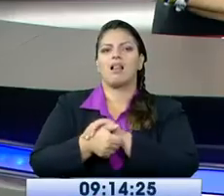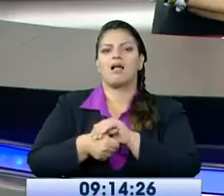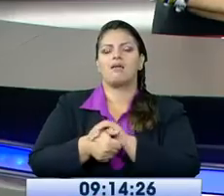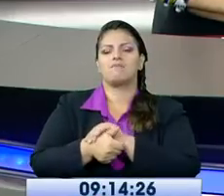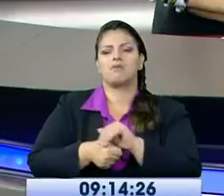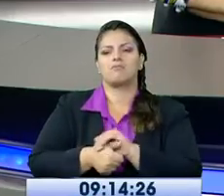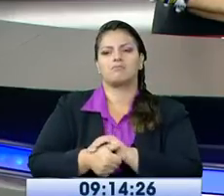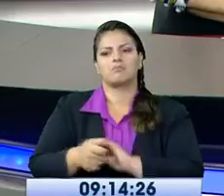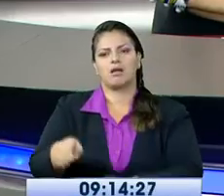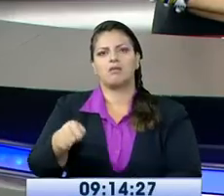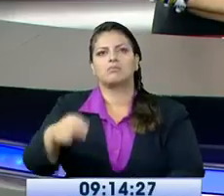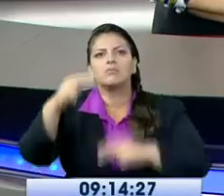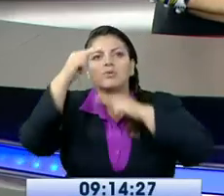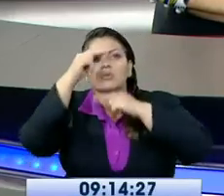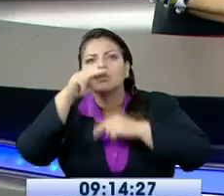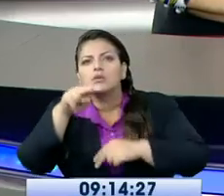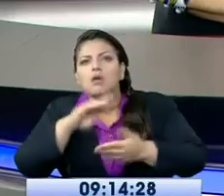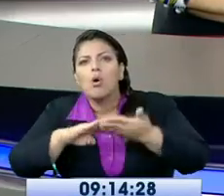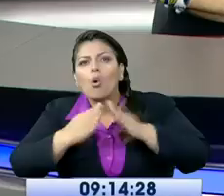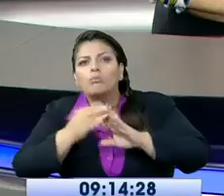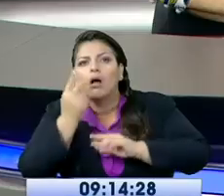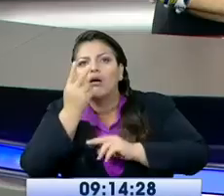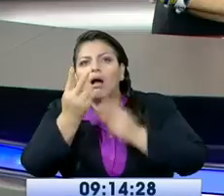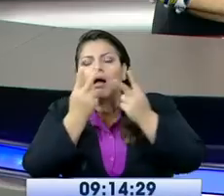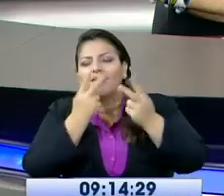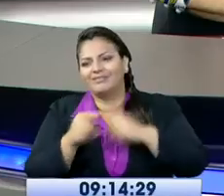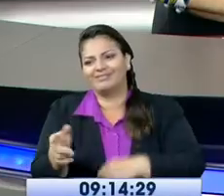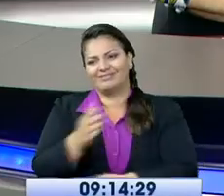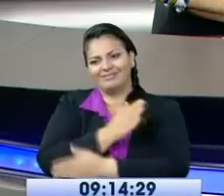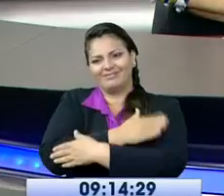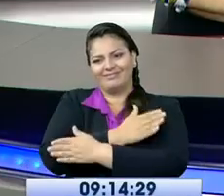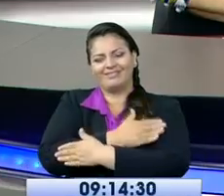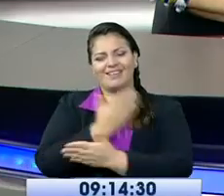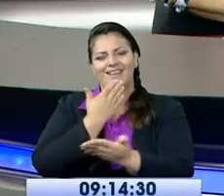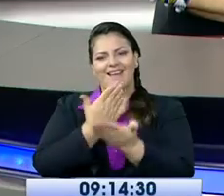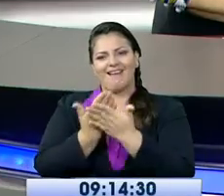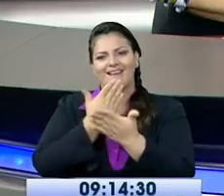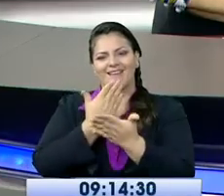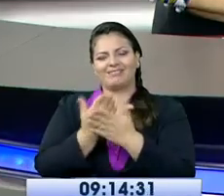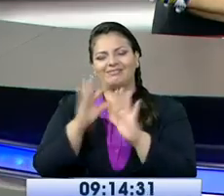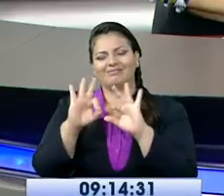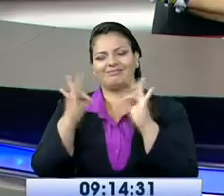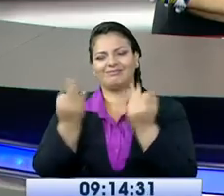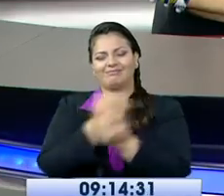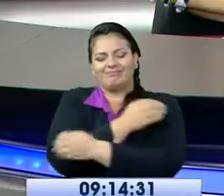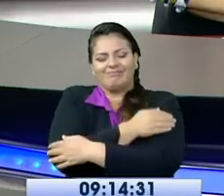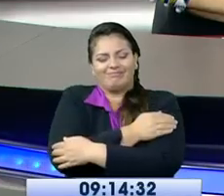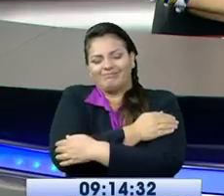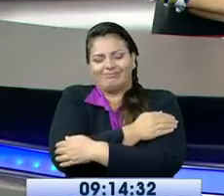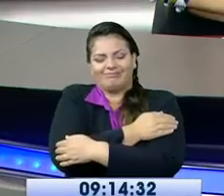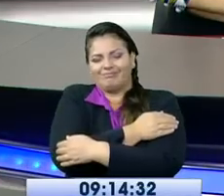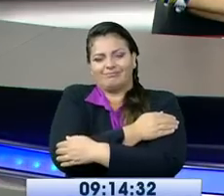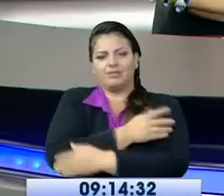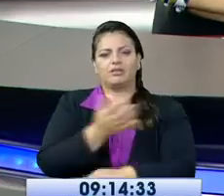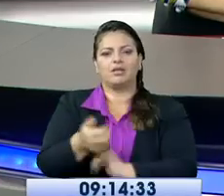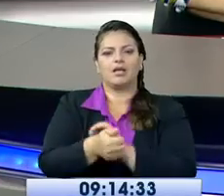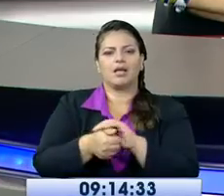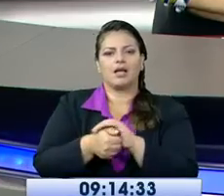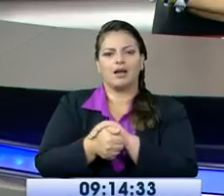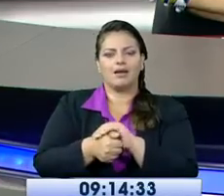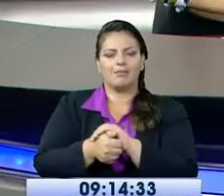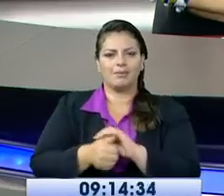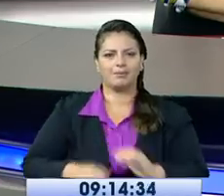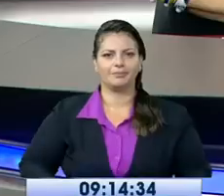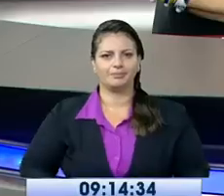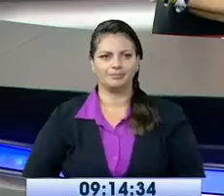Galápagos tenemos muchísima audiencia. Don Richard, gracias. Un abrazo para usted, para su familia y para todos en Galápagos que nos están sintonizando en este momento.